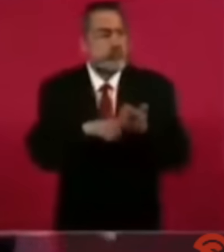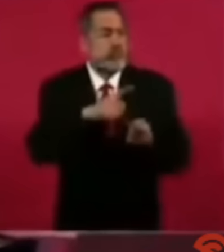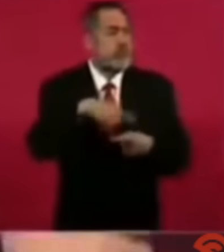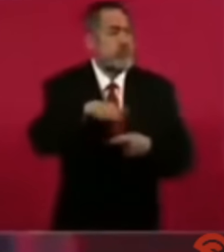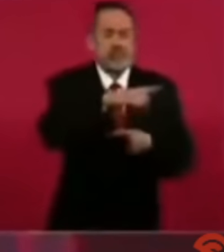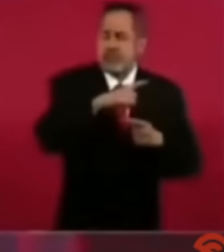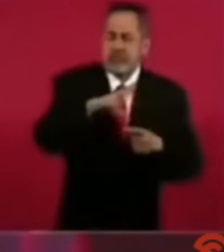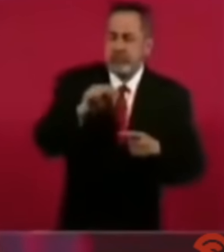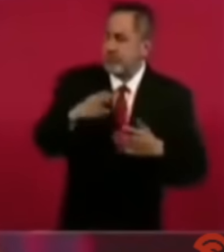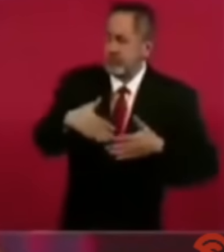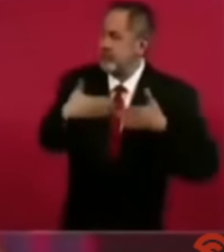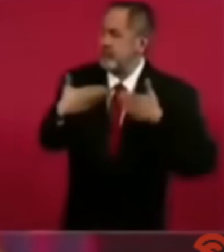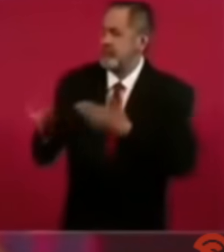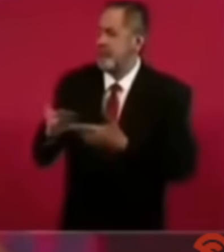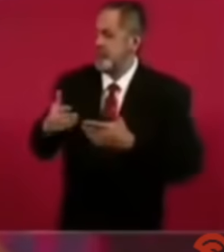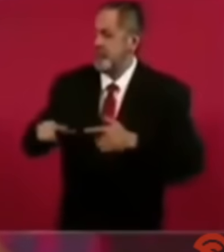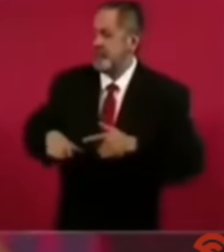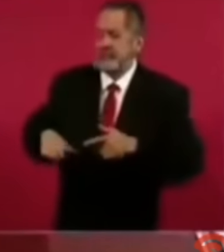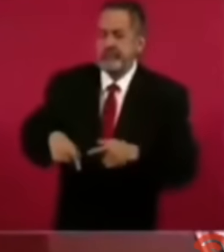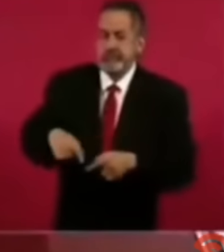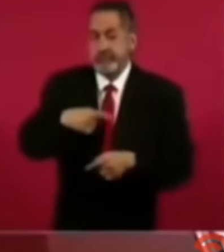en el gobierno.